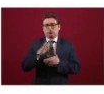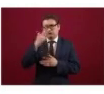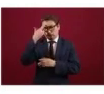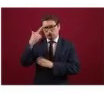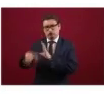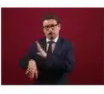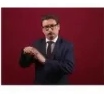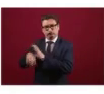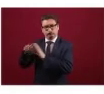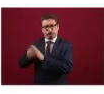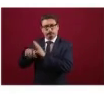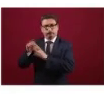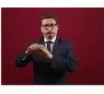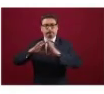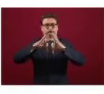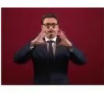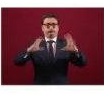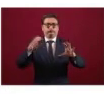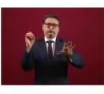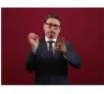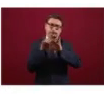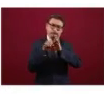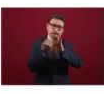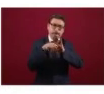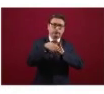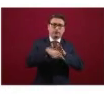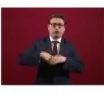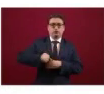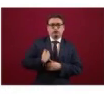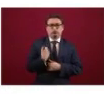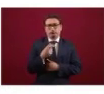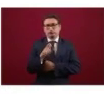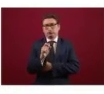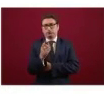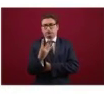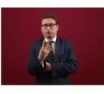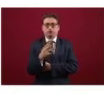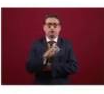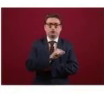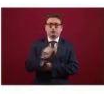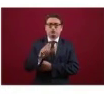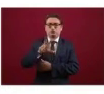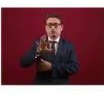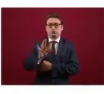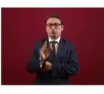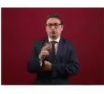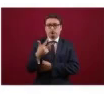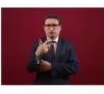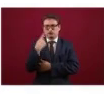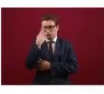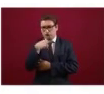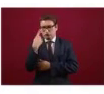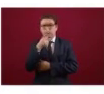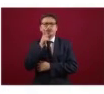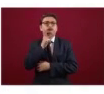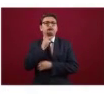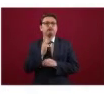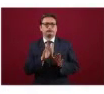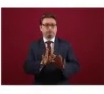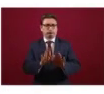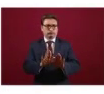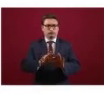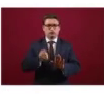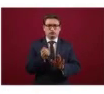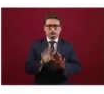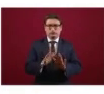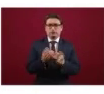reposar tiempos de residencia de 24 a 48 horas. También tenemos la facilidad de acceso para instalar